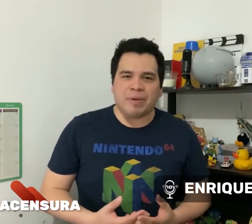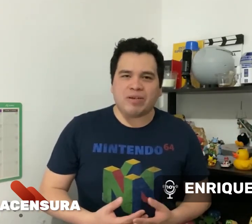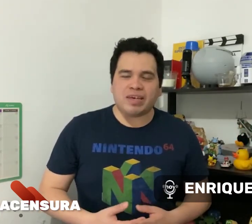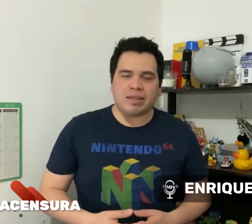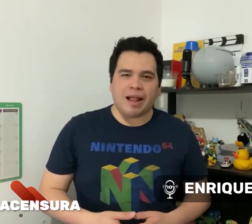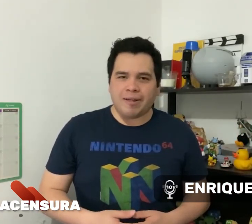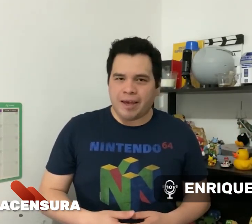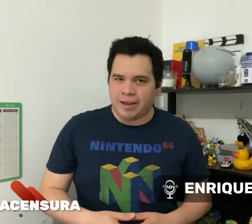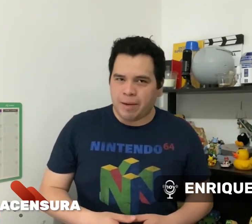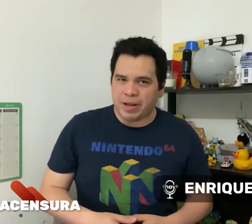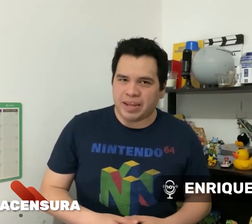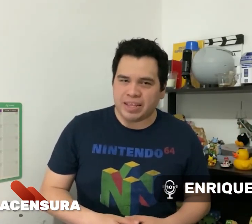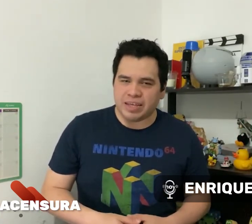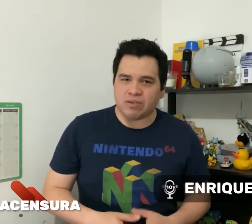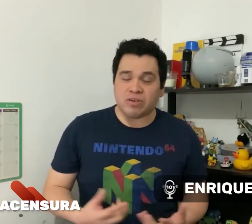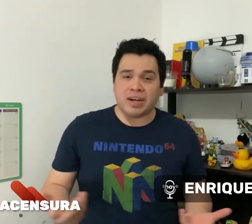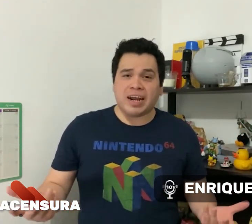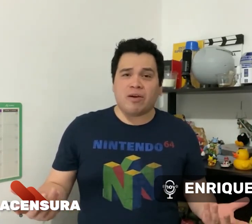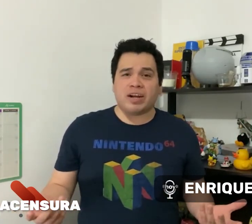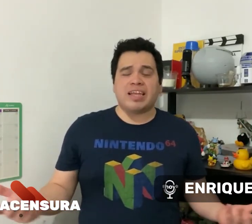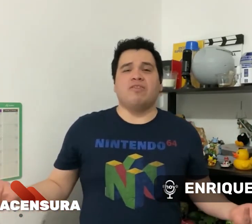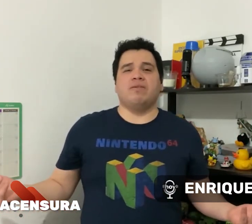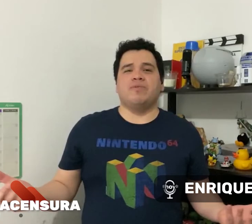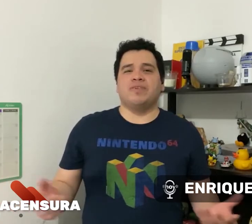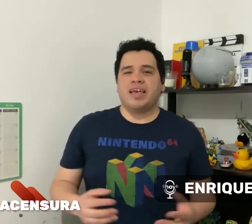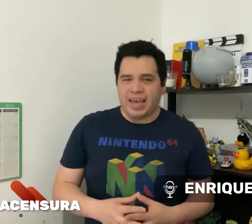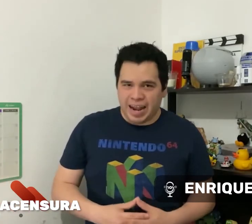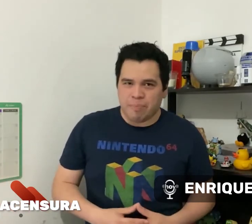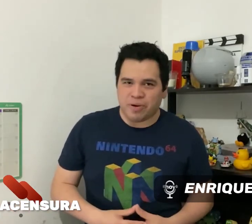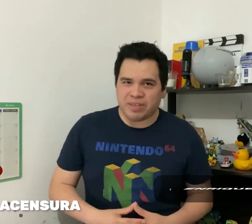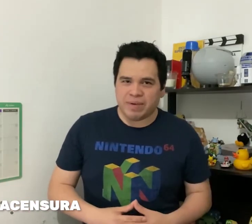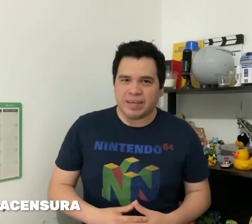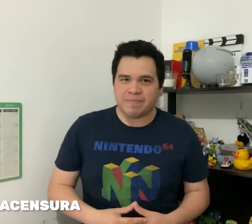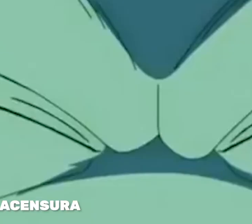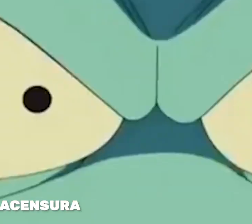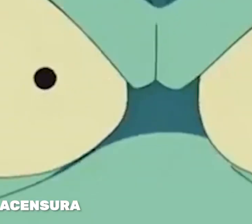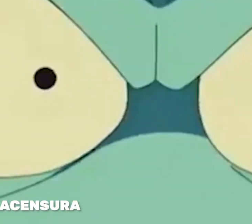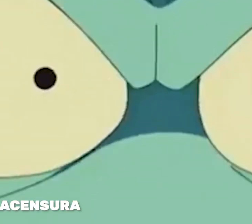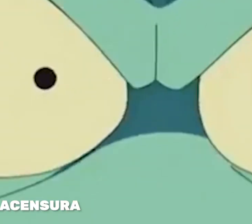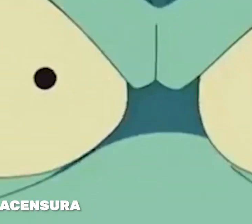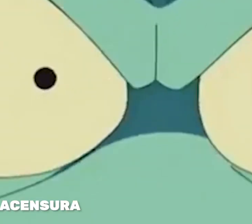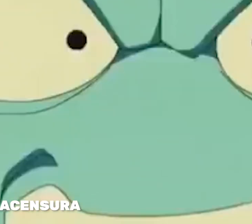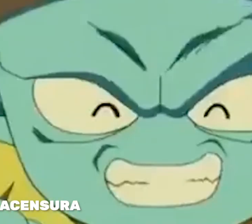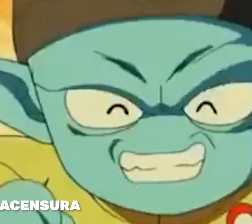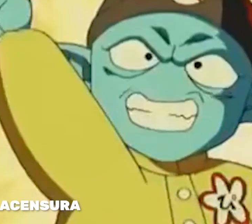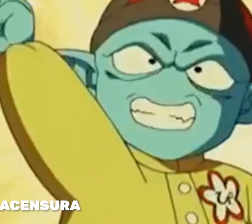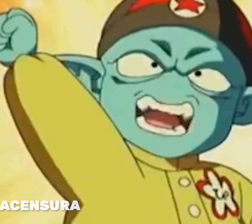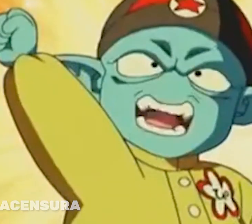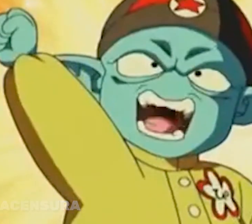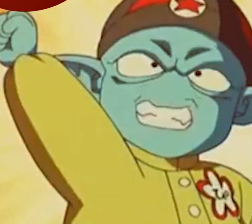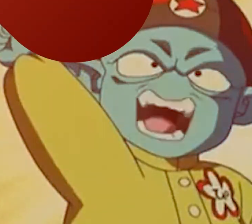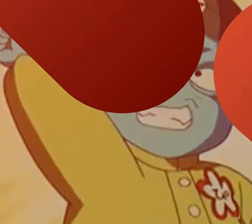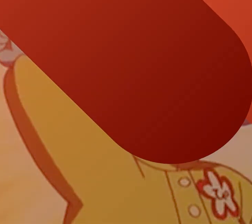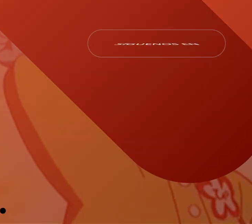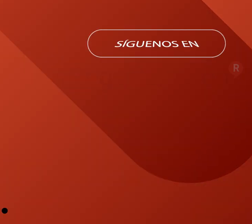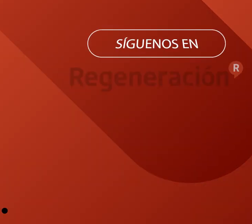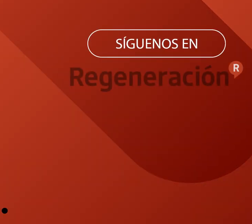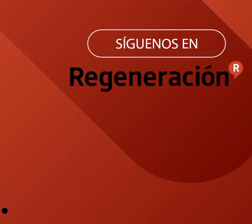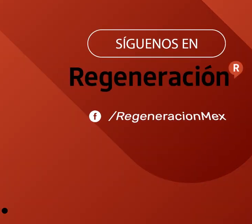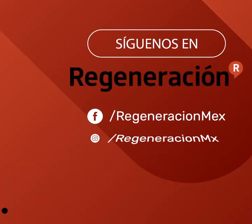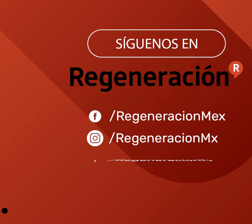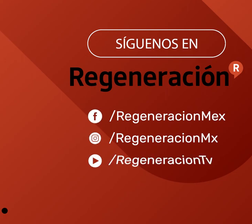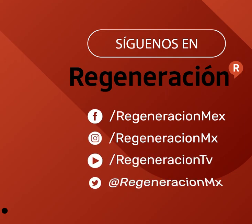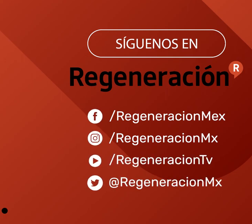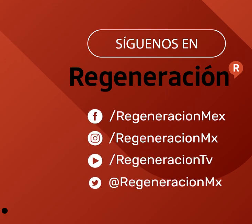de medios digitales e independientes. Yo soy Enrique Legorreta, nos vemos en la próxima. ¡Miren cómo estoy en onda!